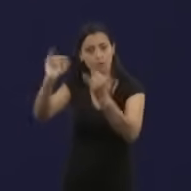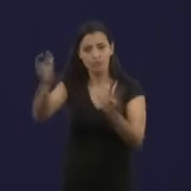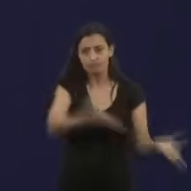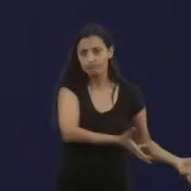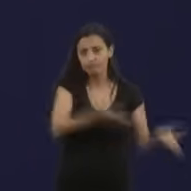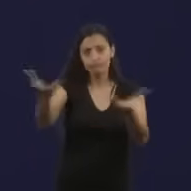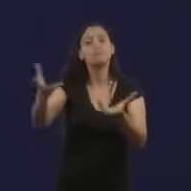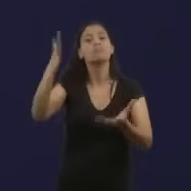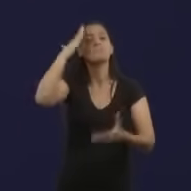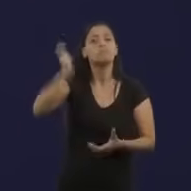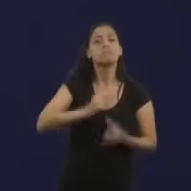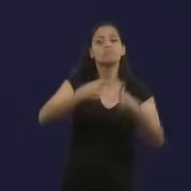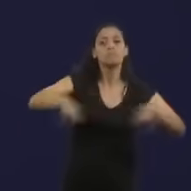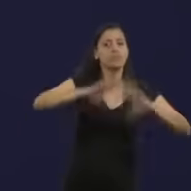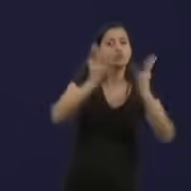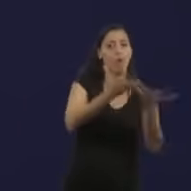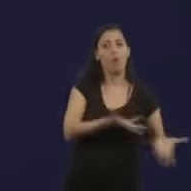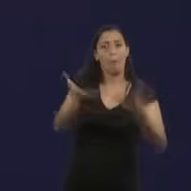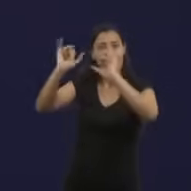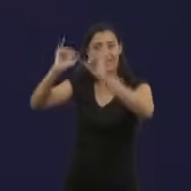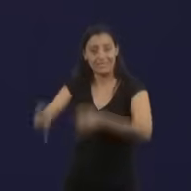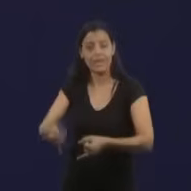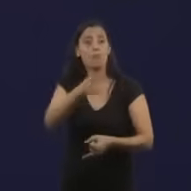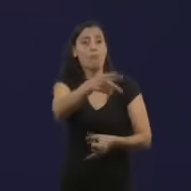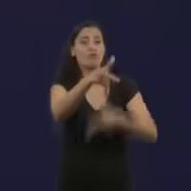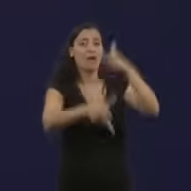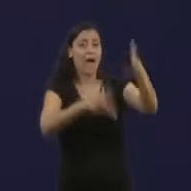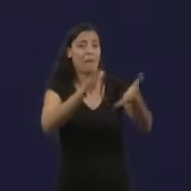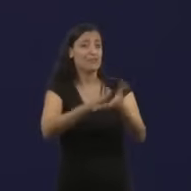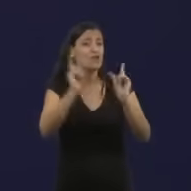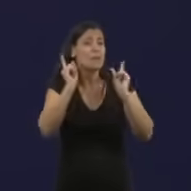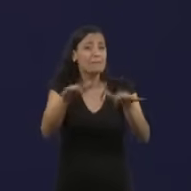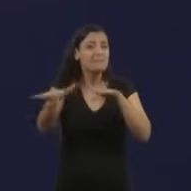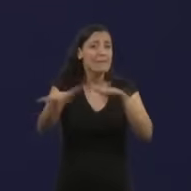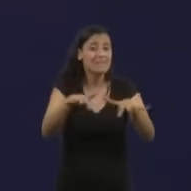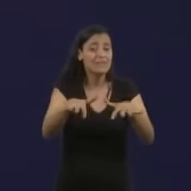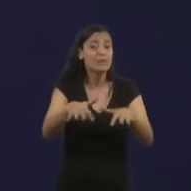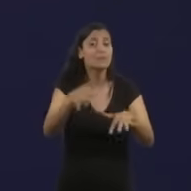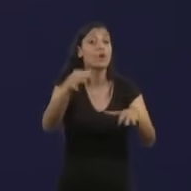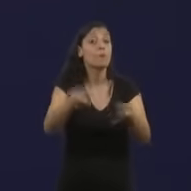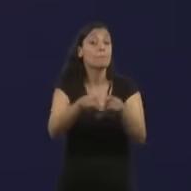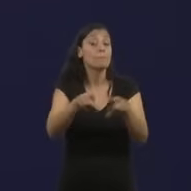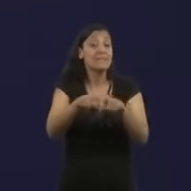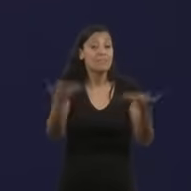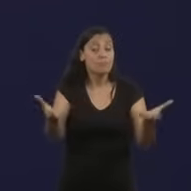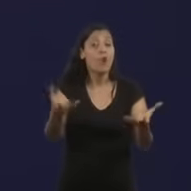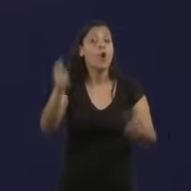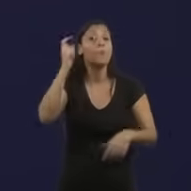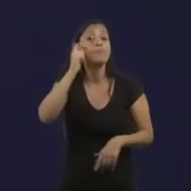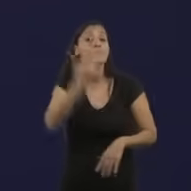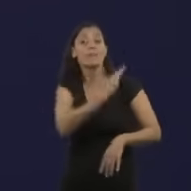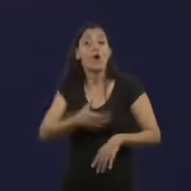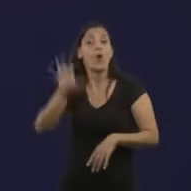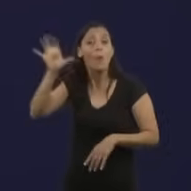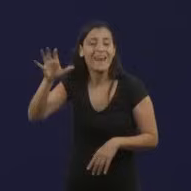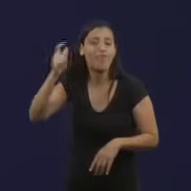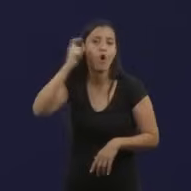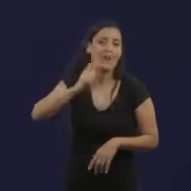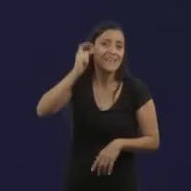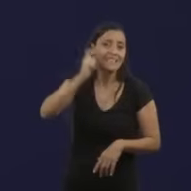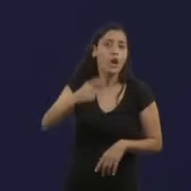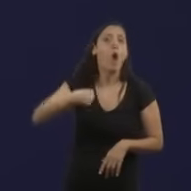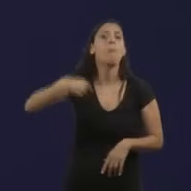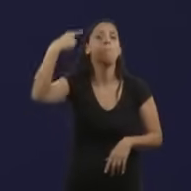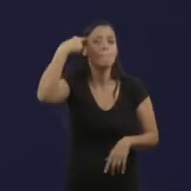sean necesarios eh el caso que me planteas si efectivamente el gobernador kisil solicita